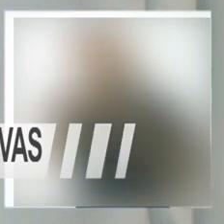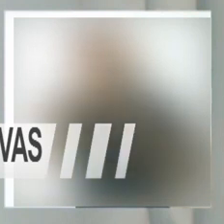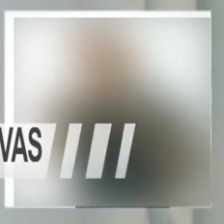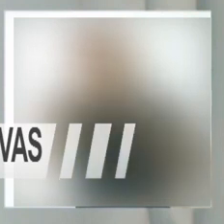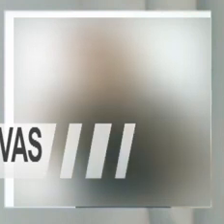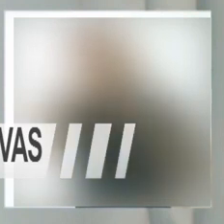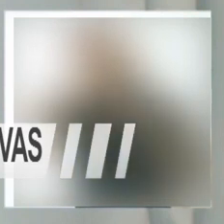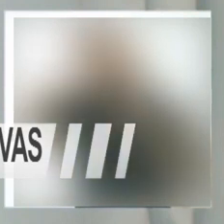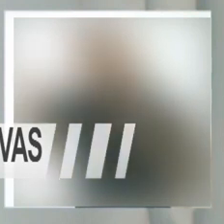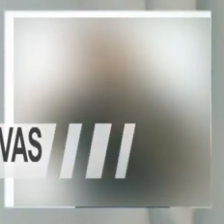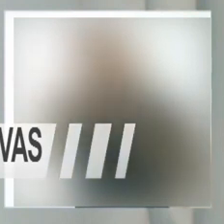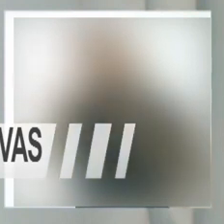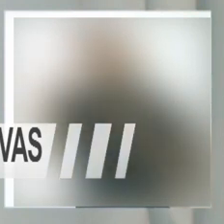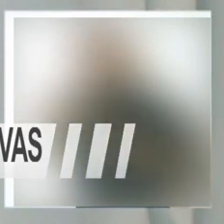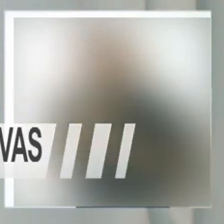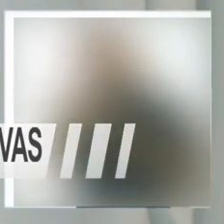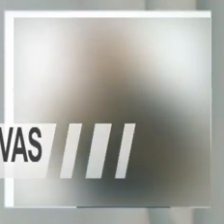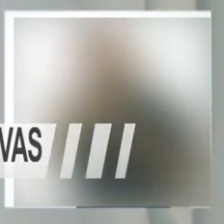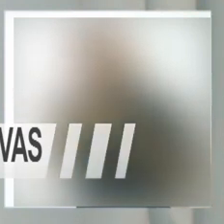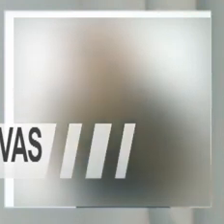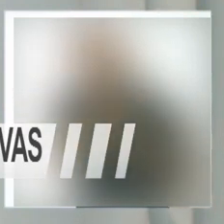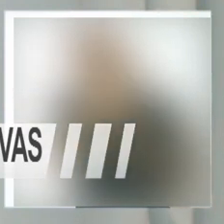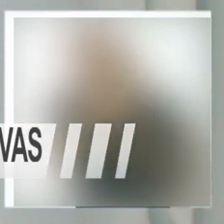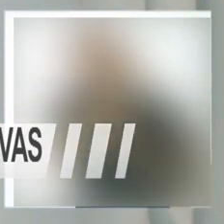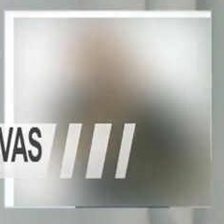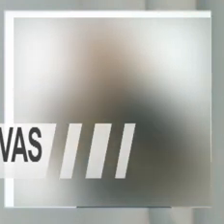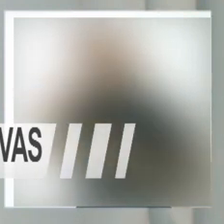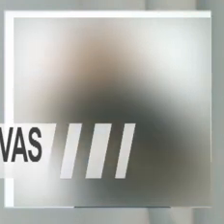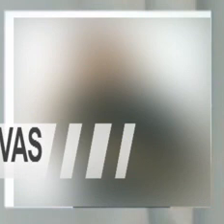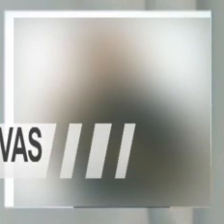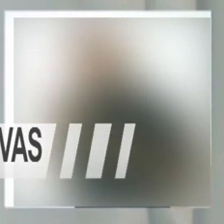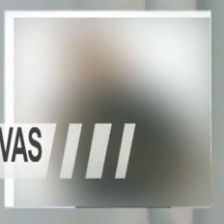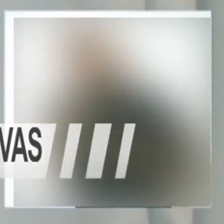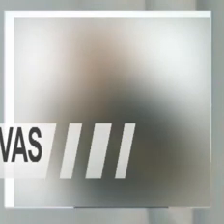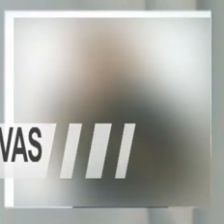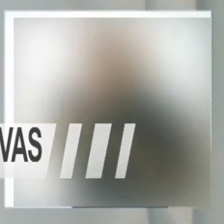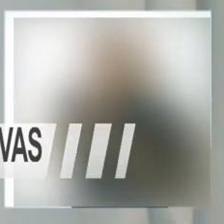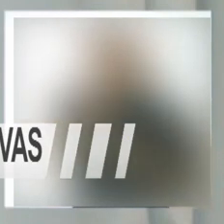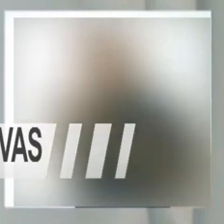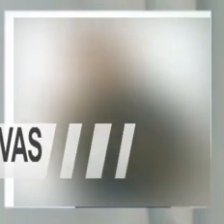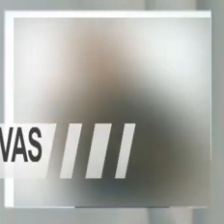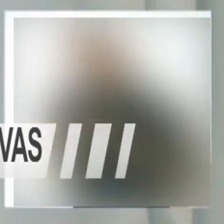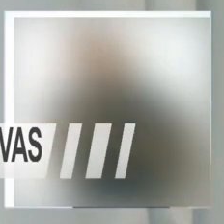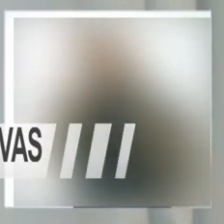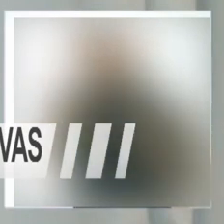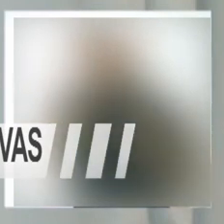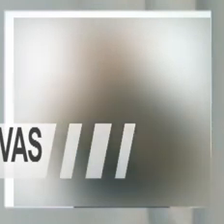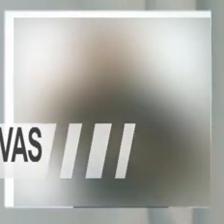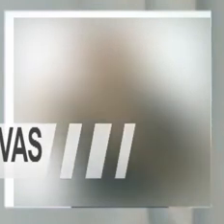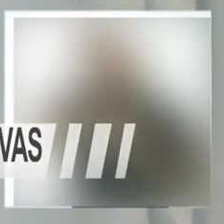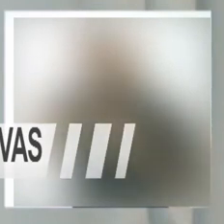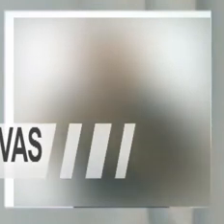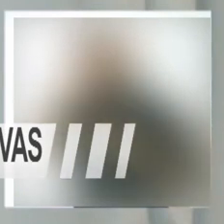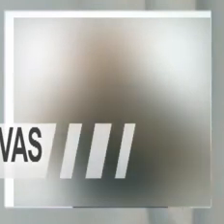riesgo por departamentos que existe en nuestra provincia en todo el país también y la situación